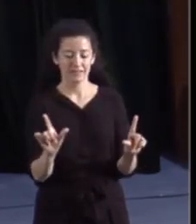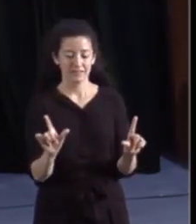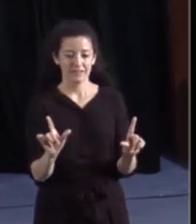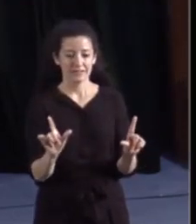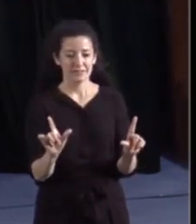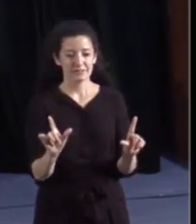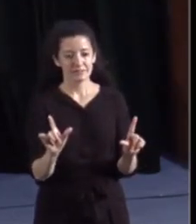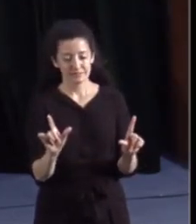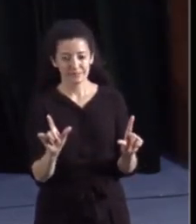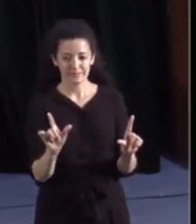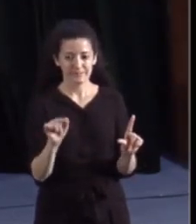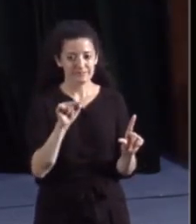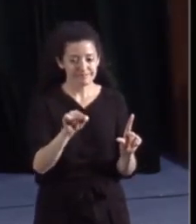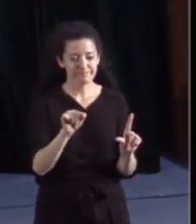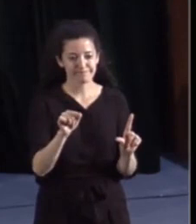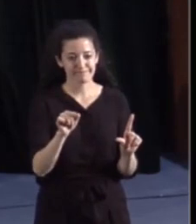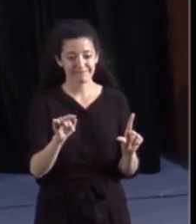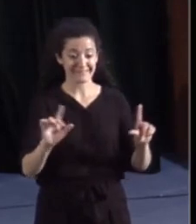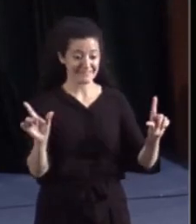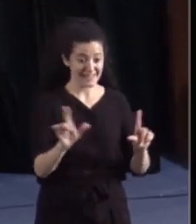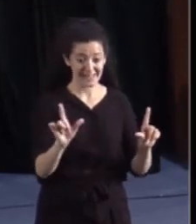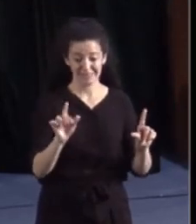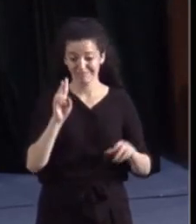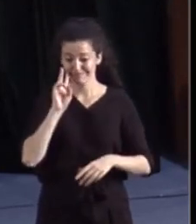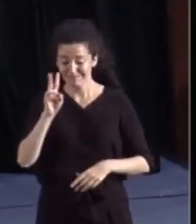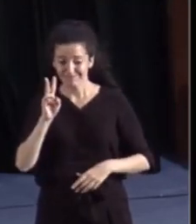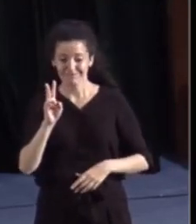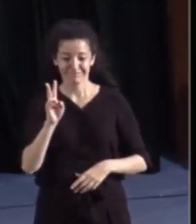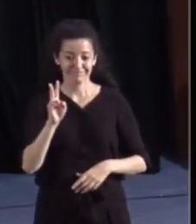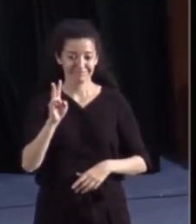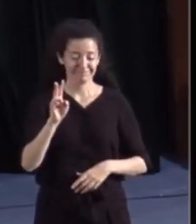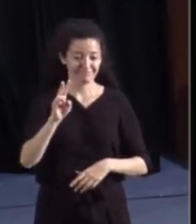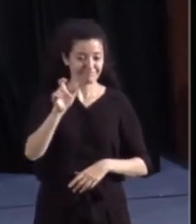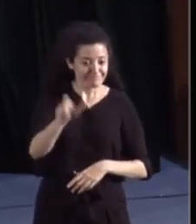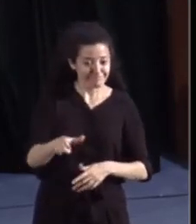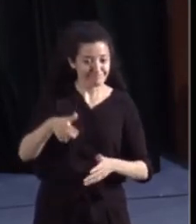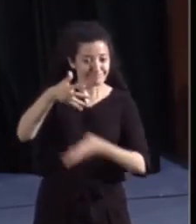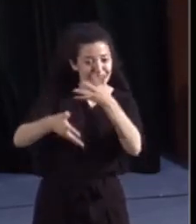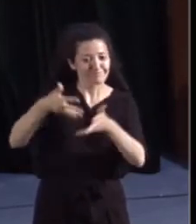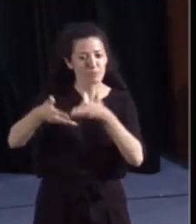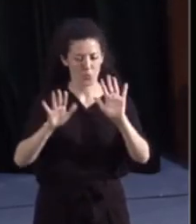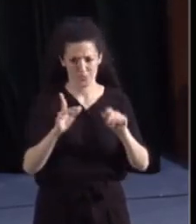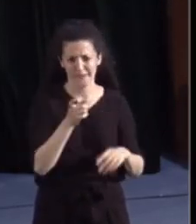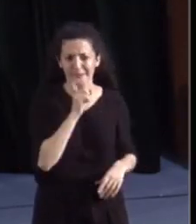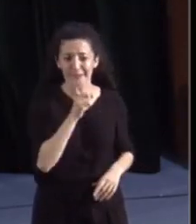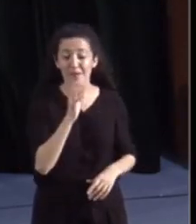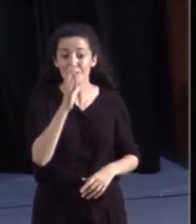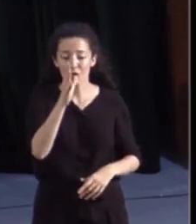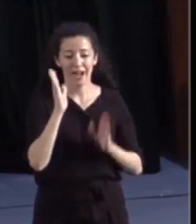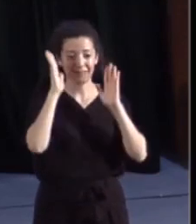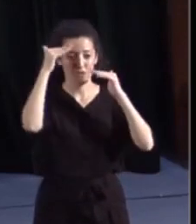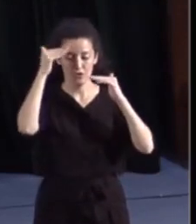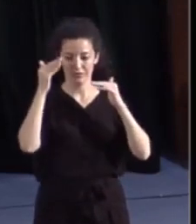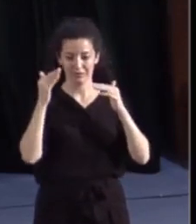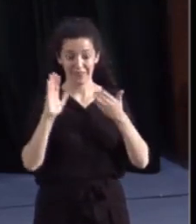se tratará de una tarea muy compleja, en primer lugar porque va a requerir atención dividida. Tendremos información en lengua de signos y luego